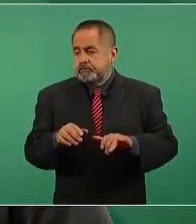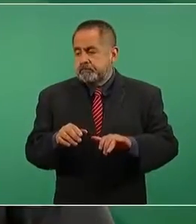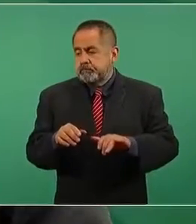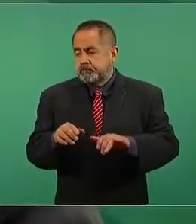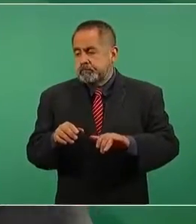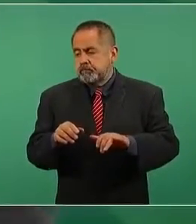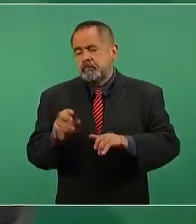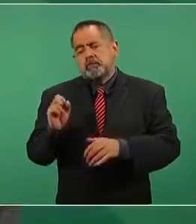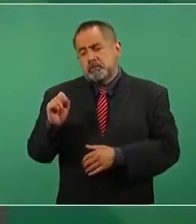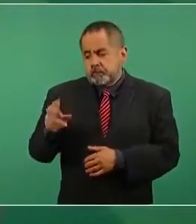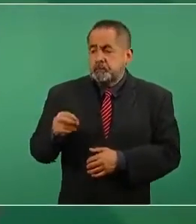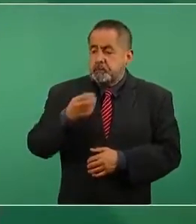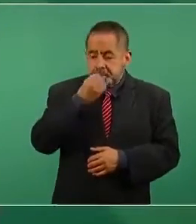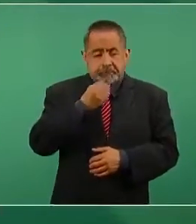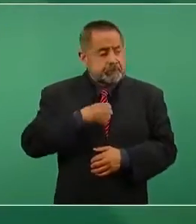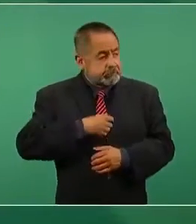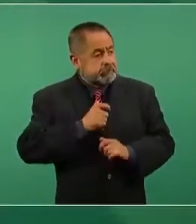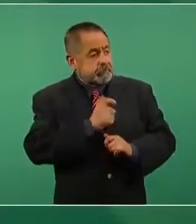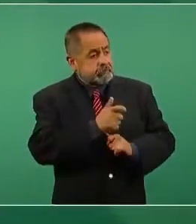vamos